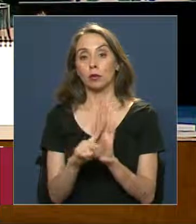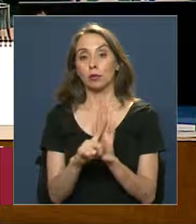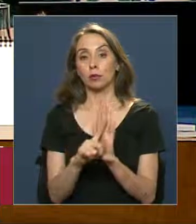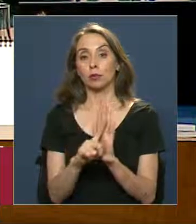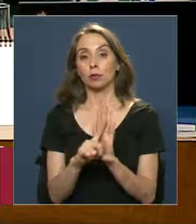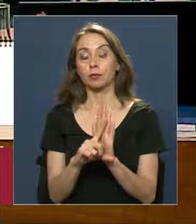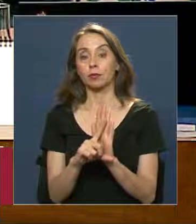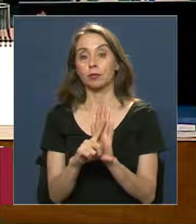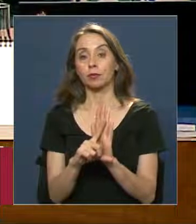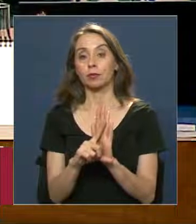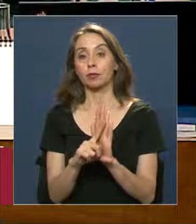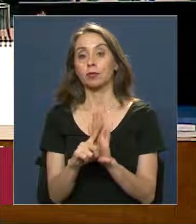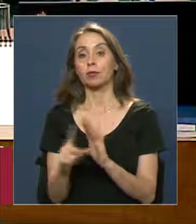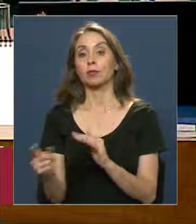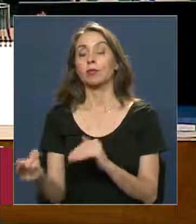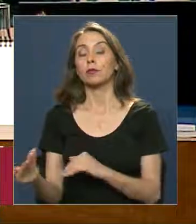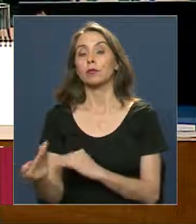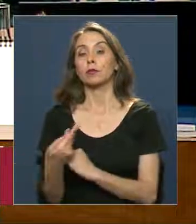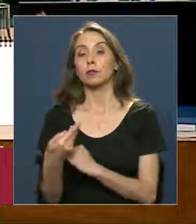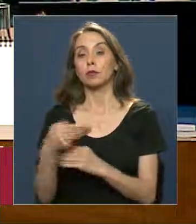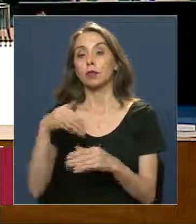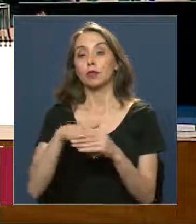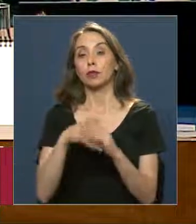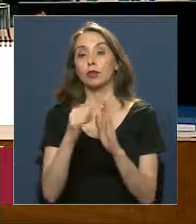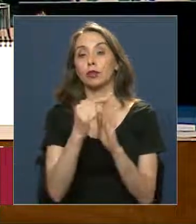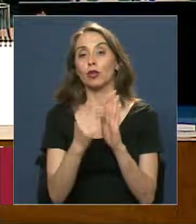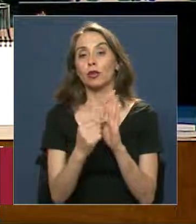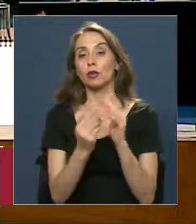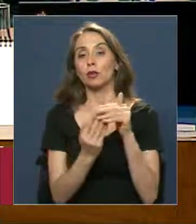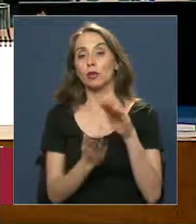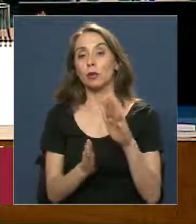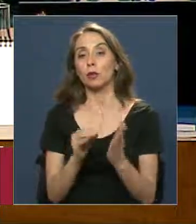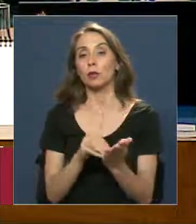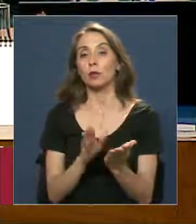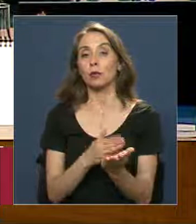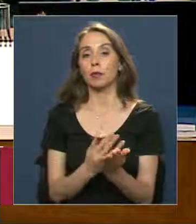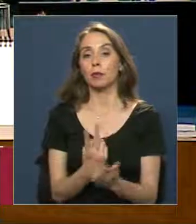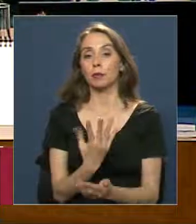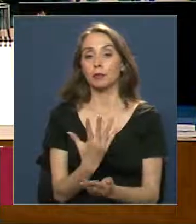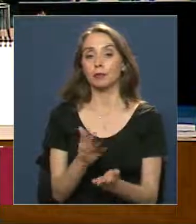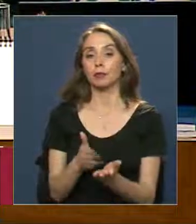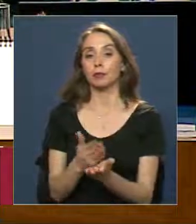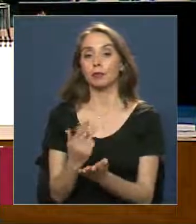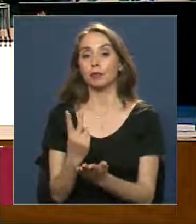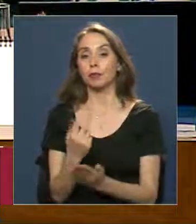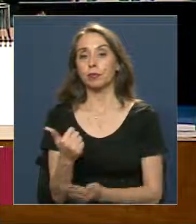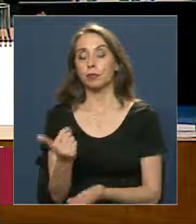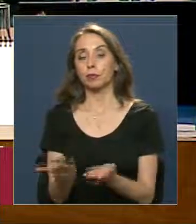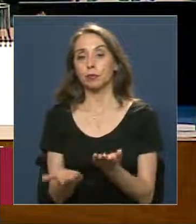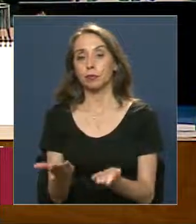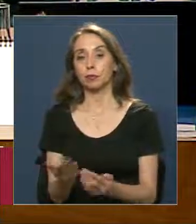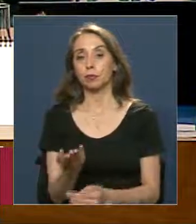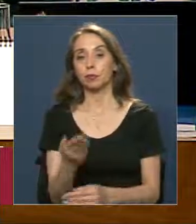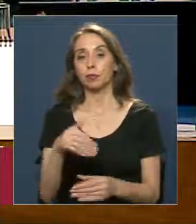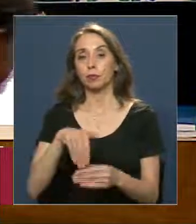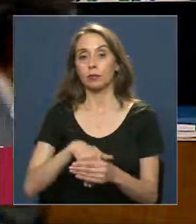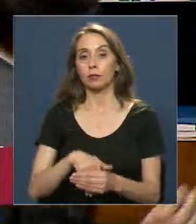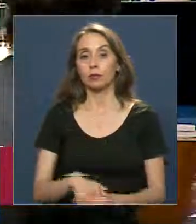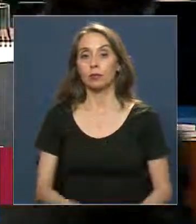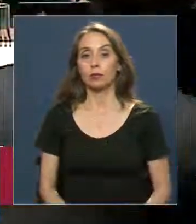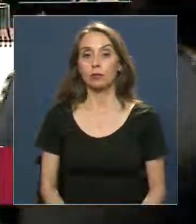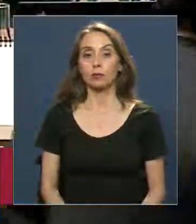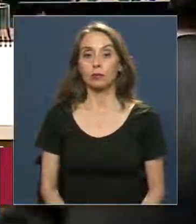cuya votación separada ha sido solicitada y que consta en las páginas 25 y 26 del comparado. En votación.